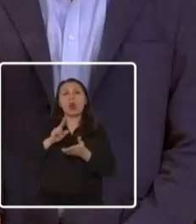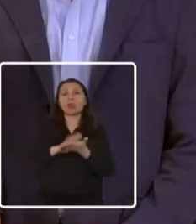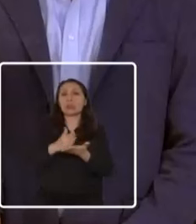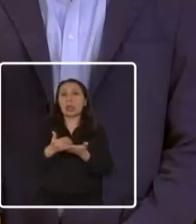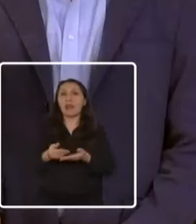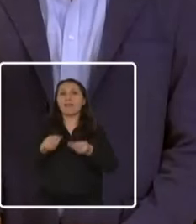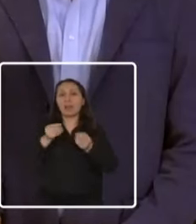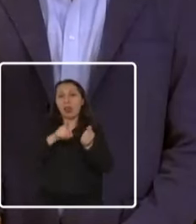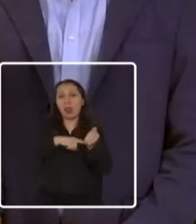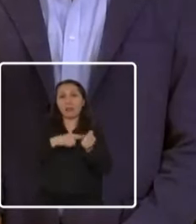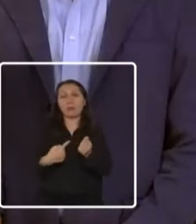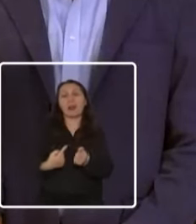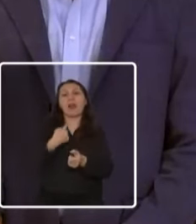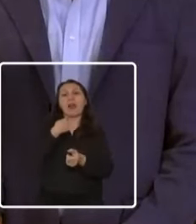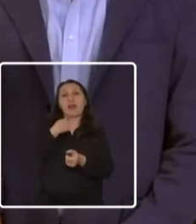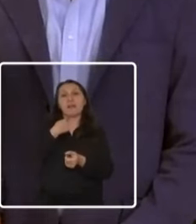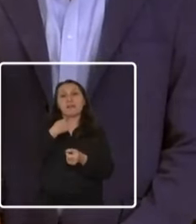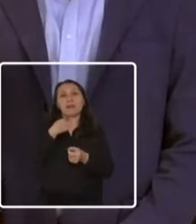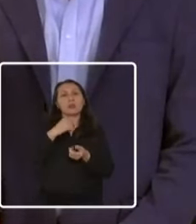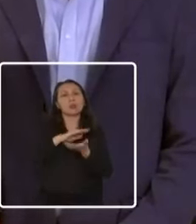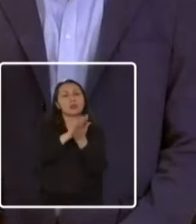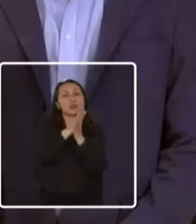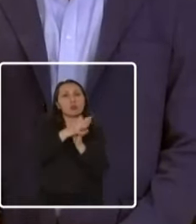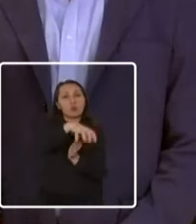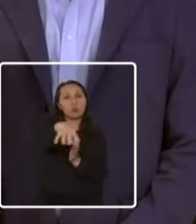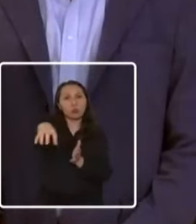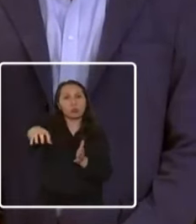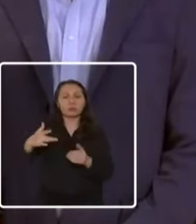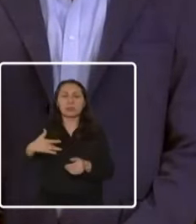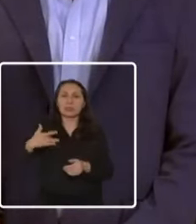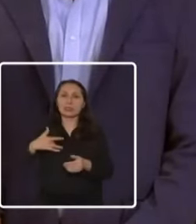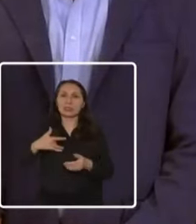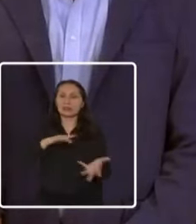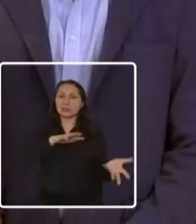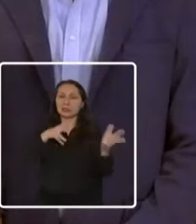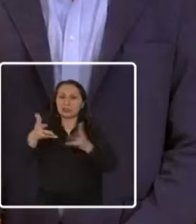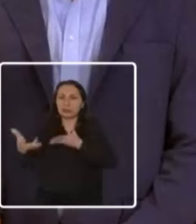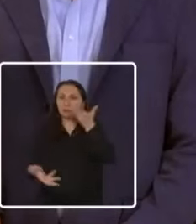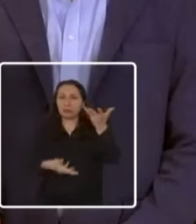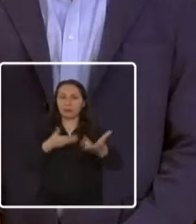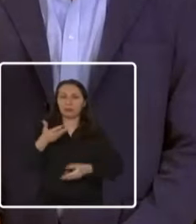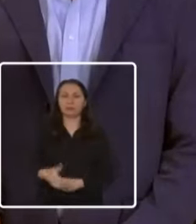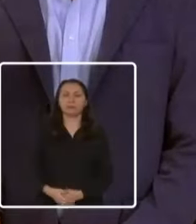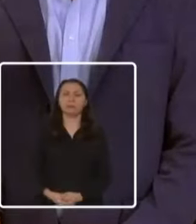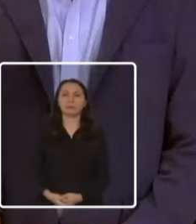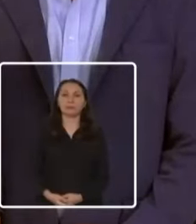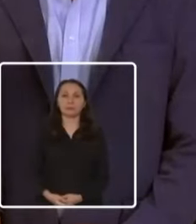de salud de las familias afectadas a lo largo de todos los territorios que han tenido esta lamentable catástrofe.